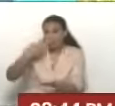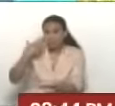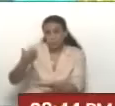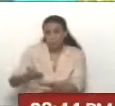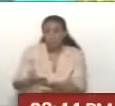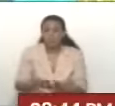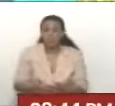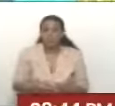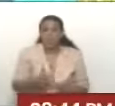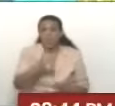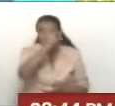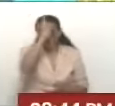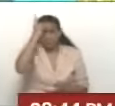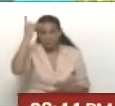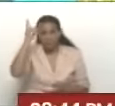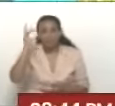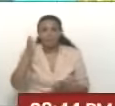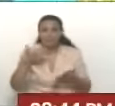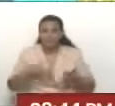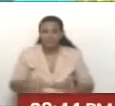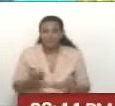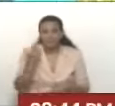don Diosdado Cabello Rondón.